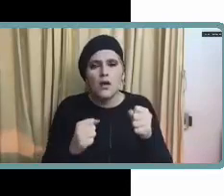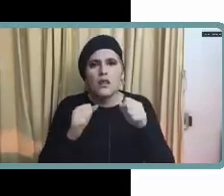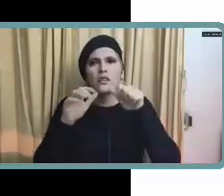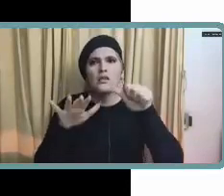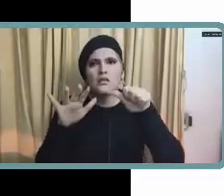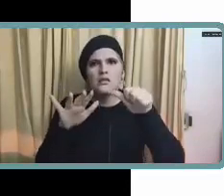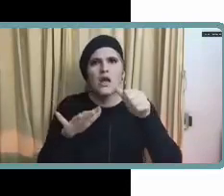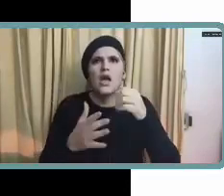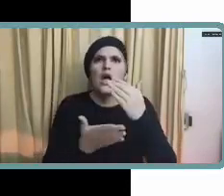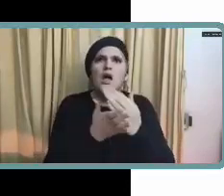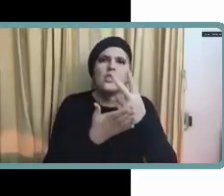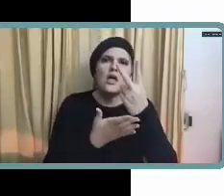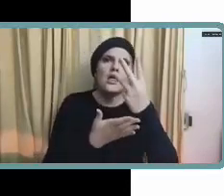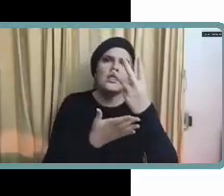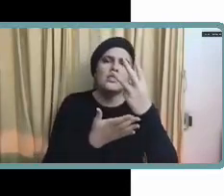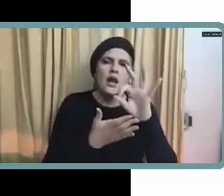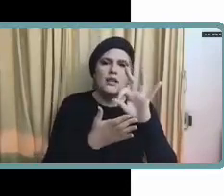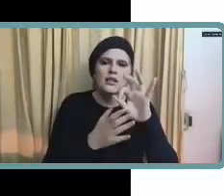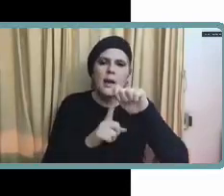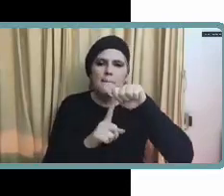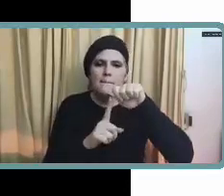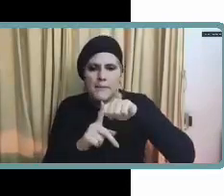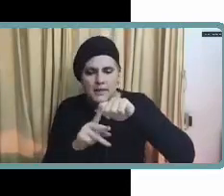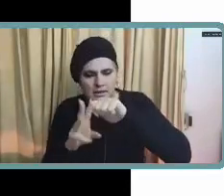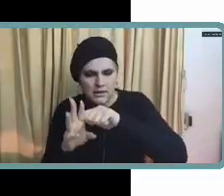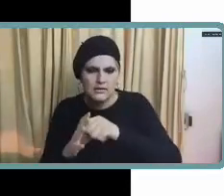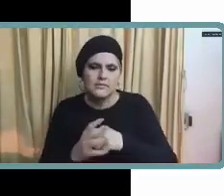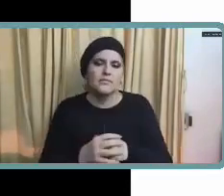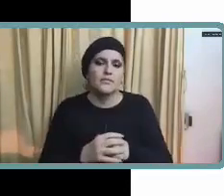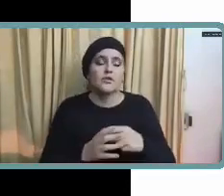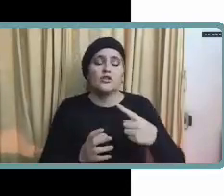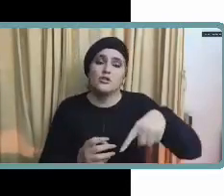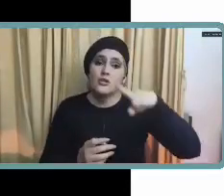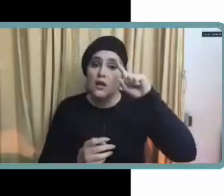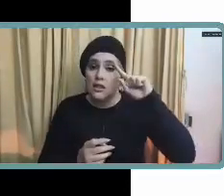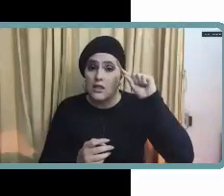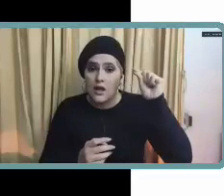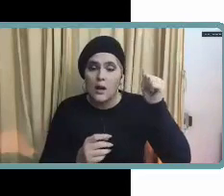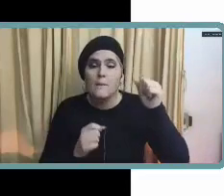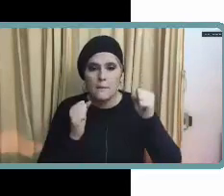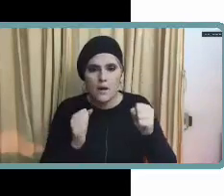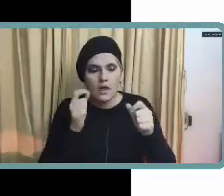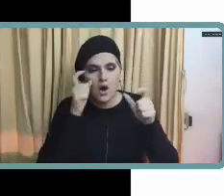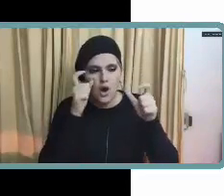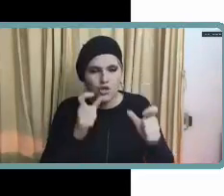idea nuestra, desde el punto de vista de salud, es que se haga en el control del año y medio.